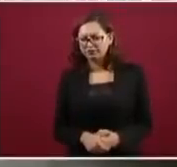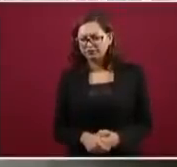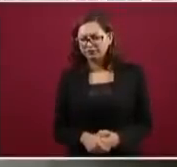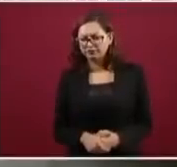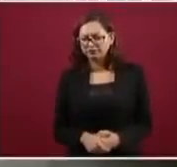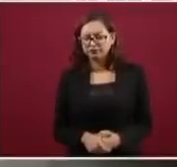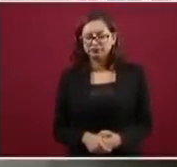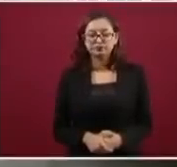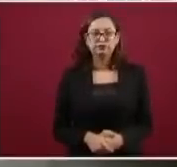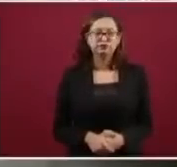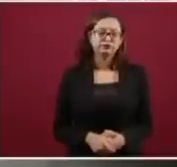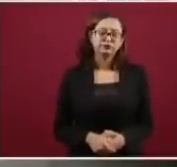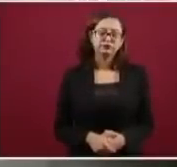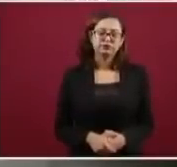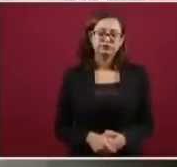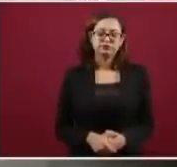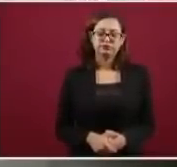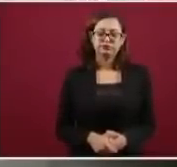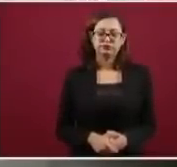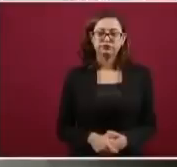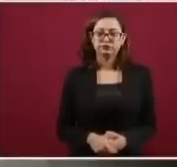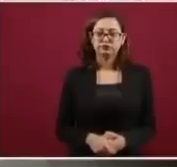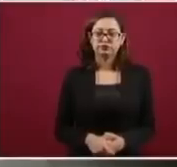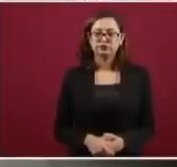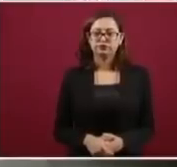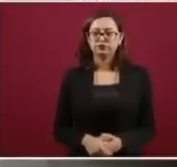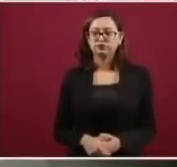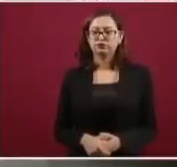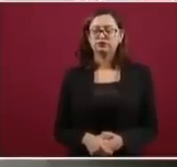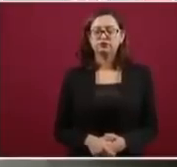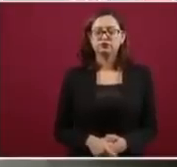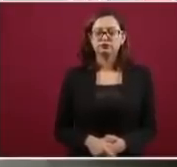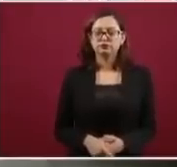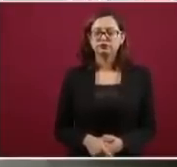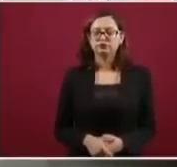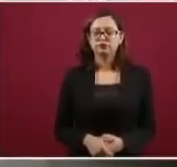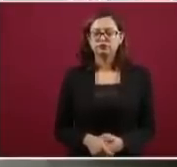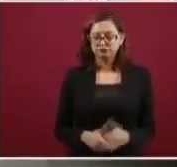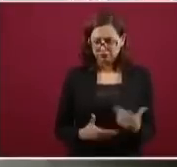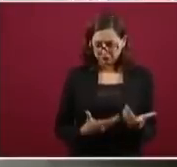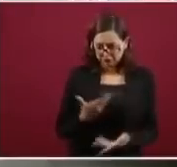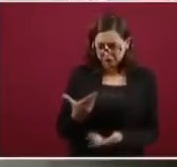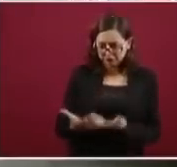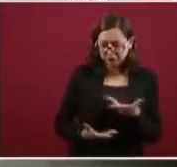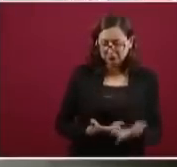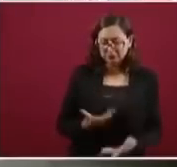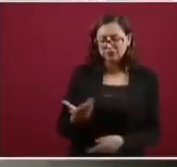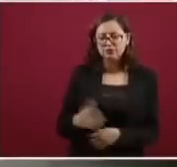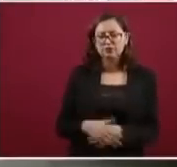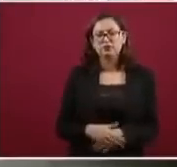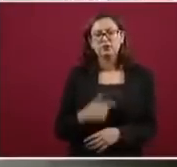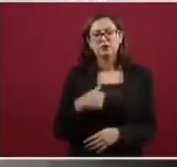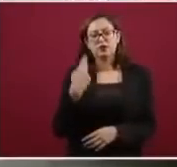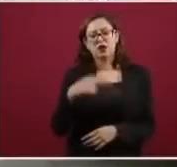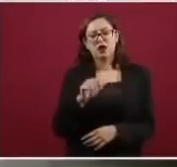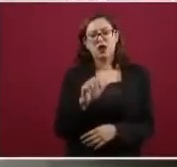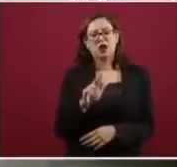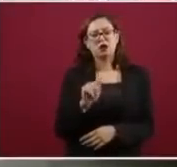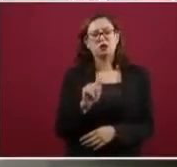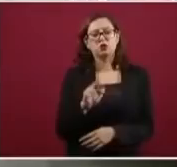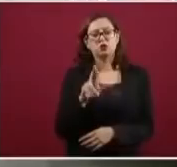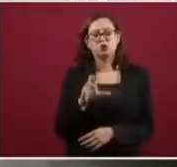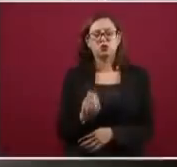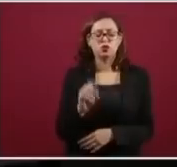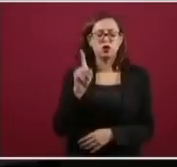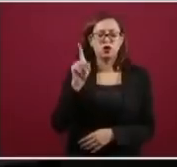si escucha si don arturo sol arturo gómez del horizonte de monterrey respecto a la demanda colectiva